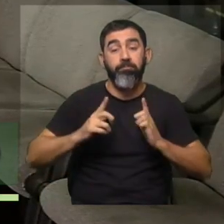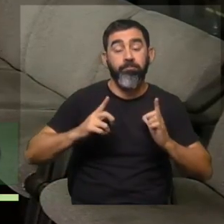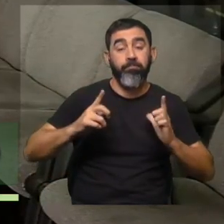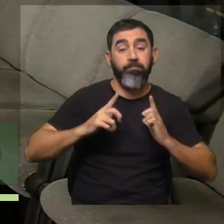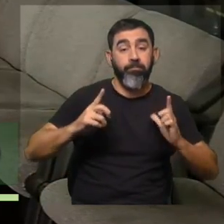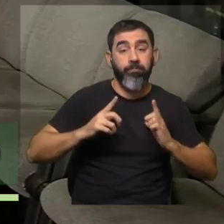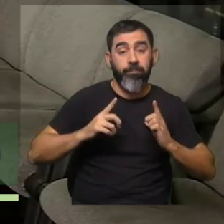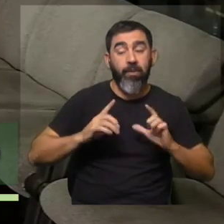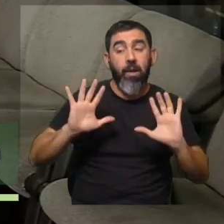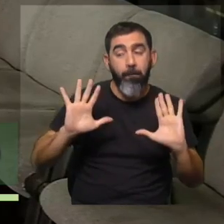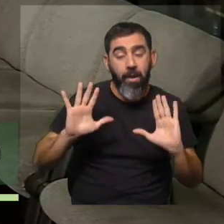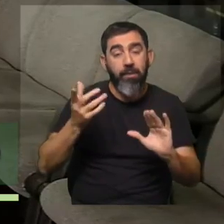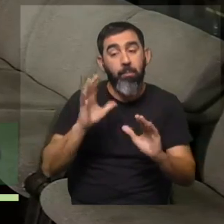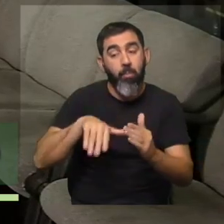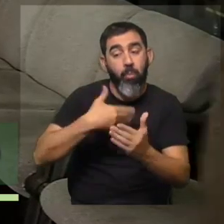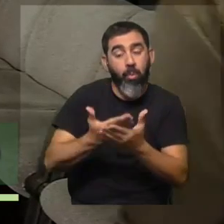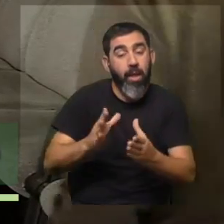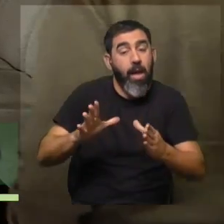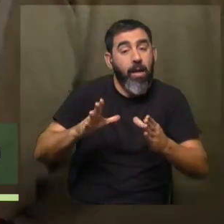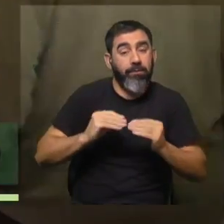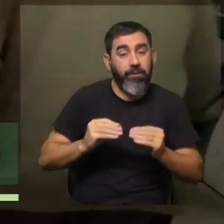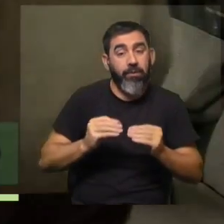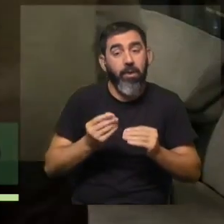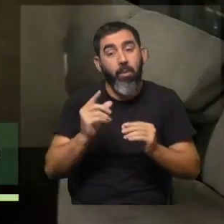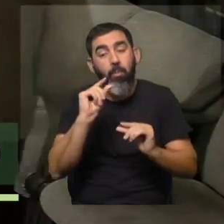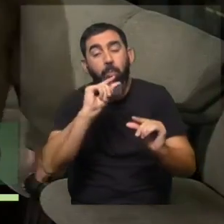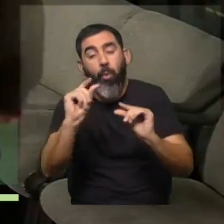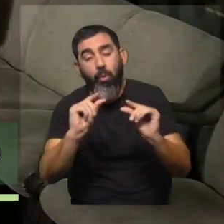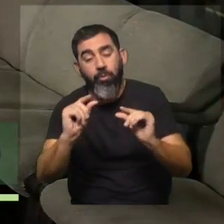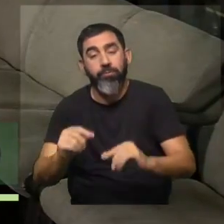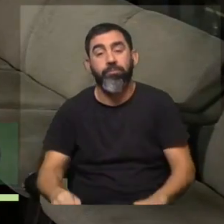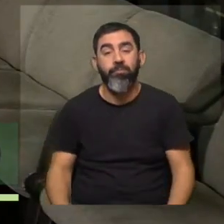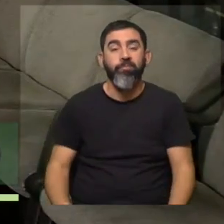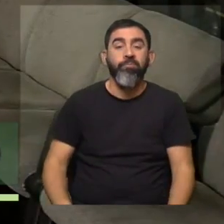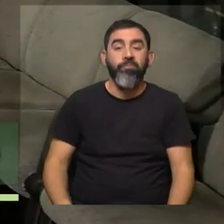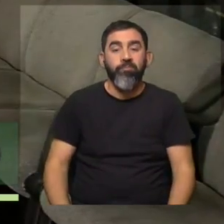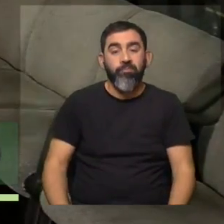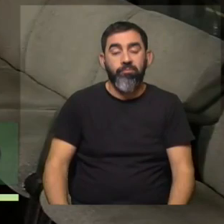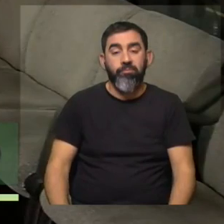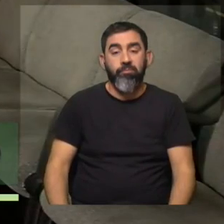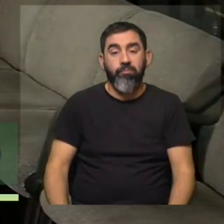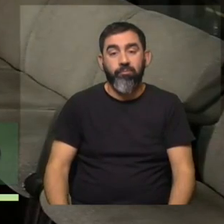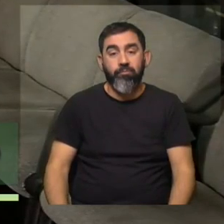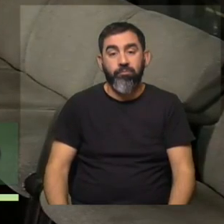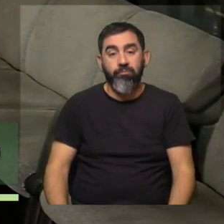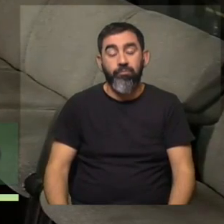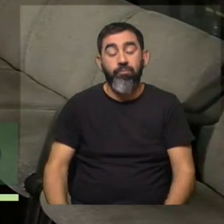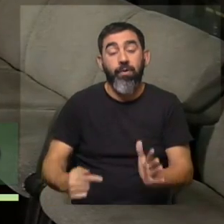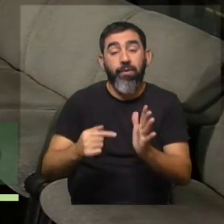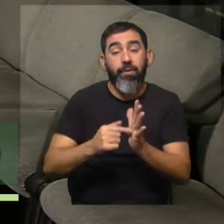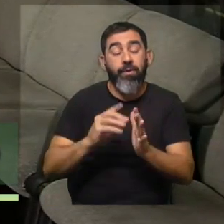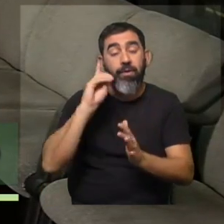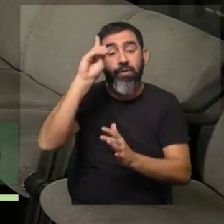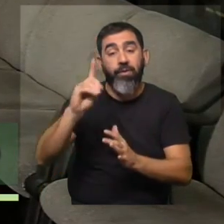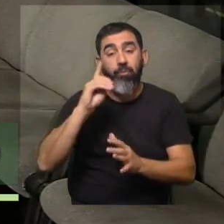de que su planteo se ha atendido aunque sea en parte eh del lado de los dirigentes de los